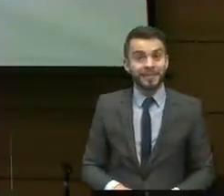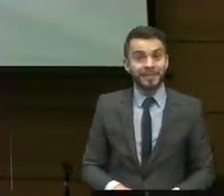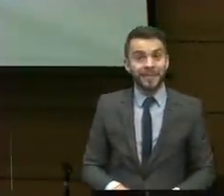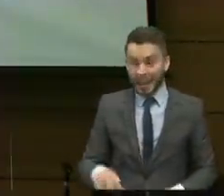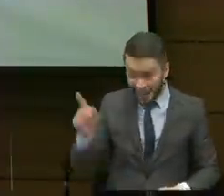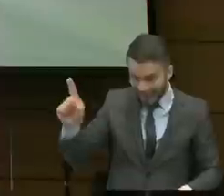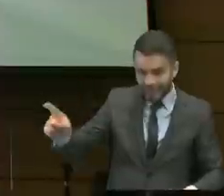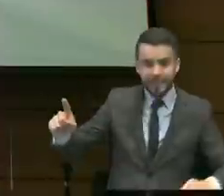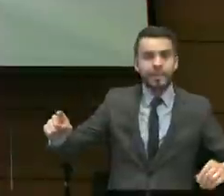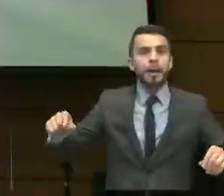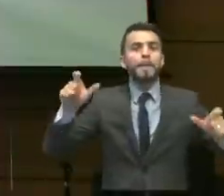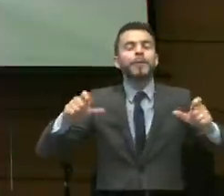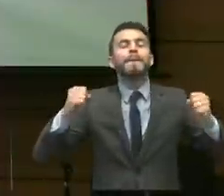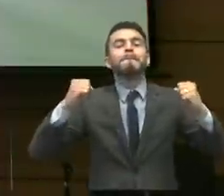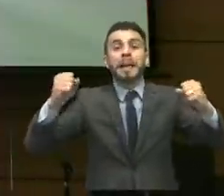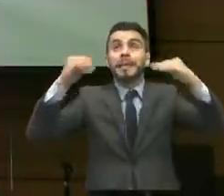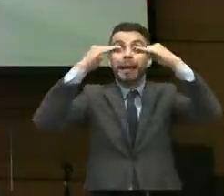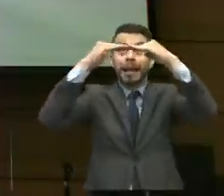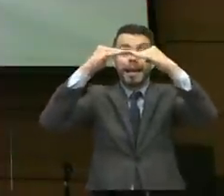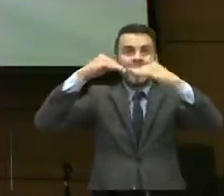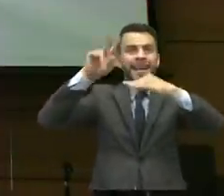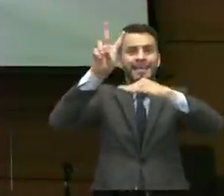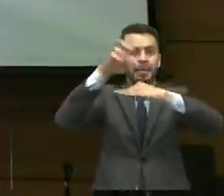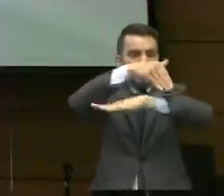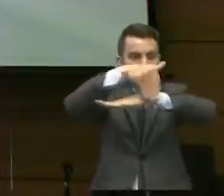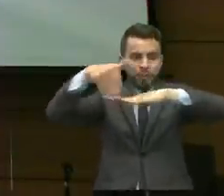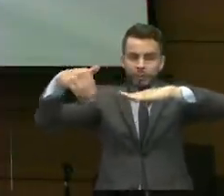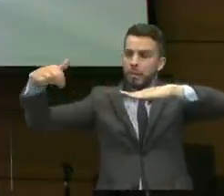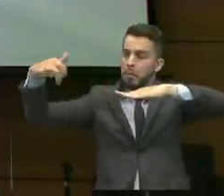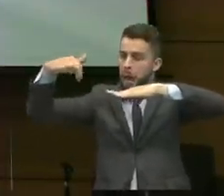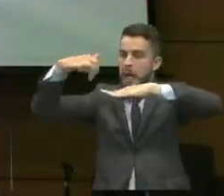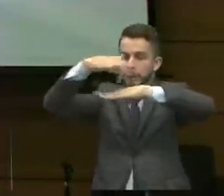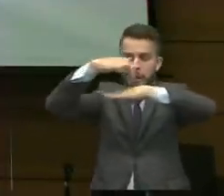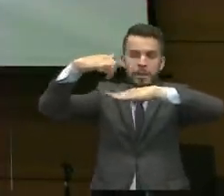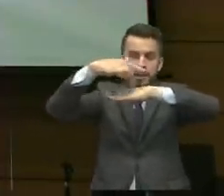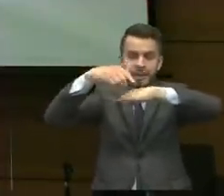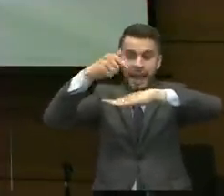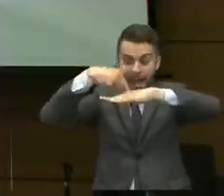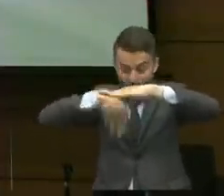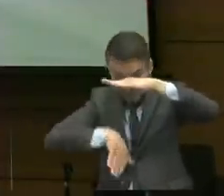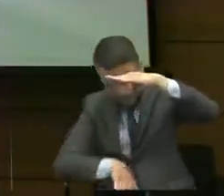supuesto una plaza Alameda hacia la esquina, se puede aprovechar toda.